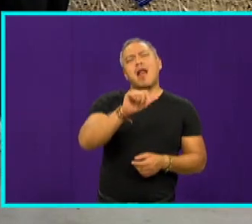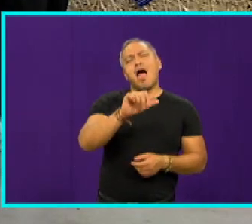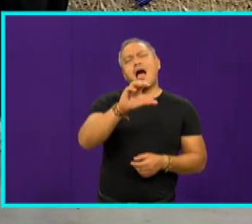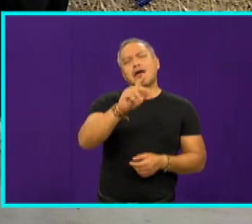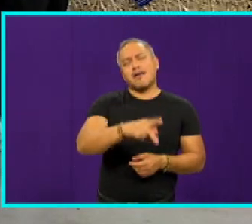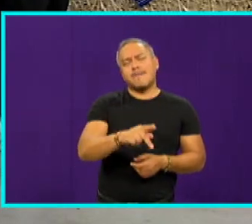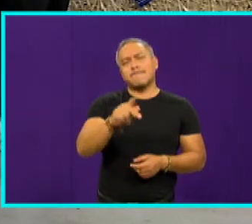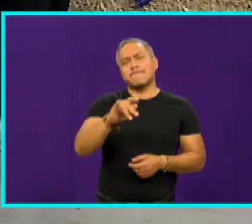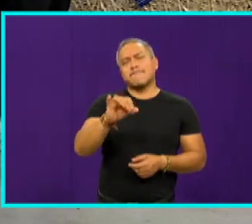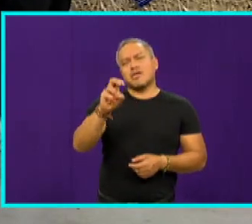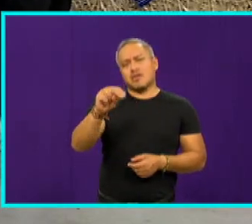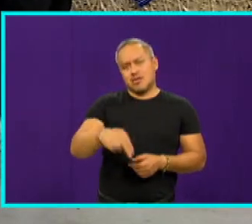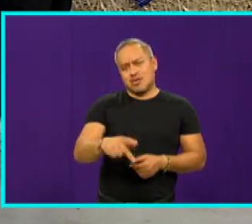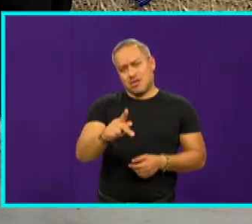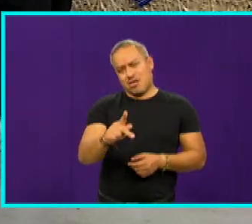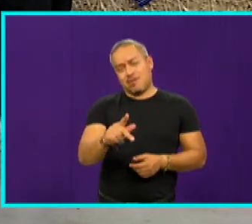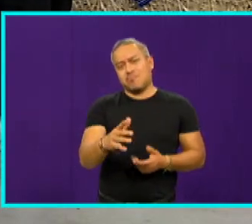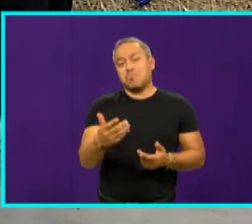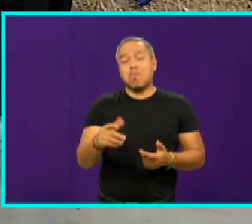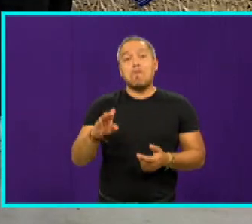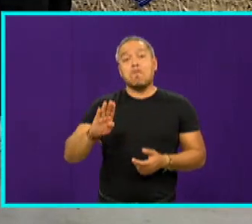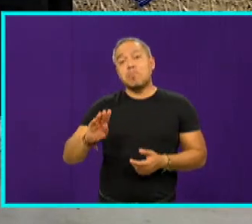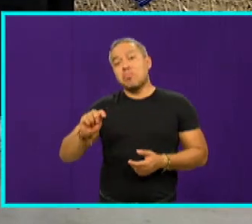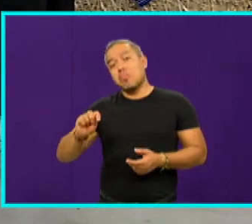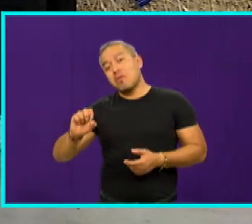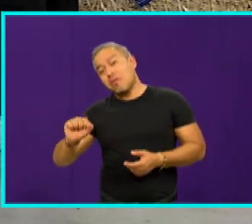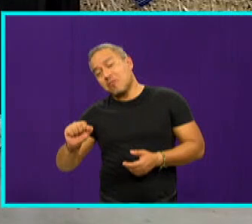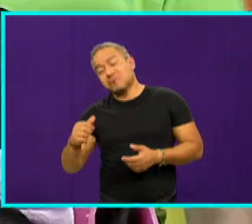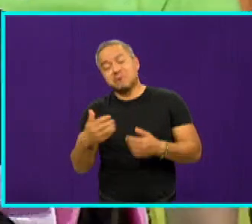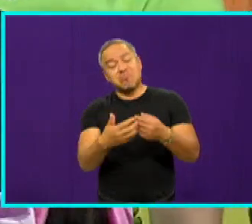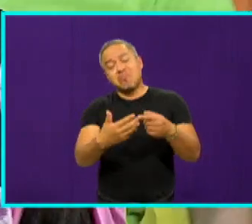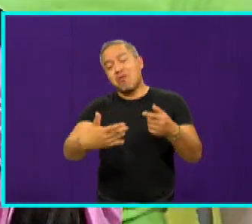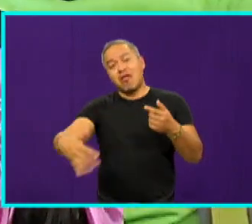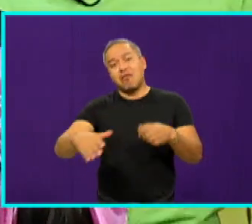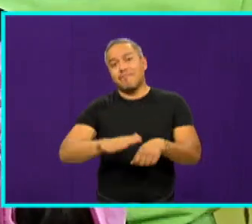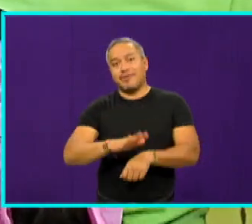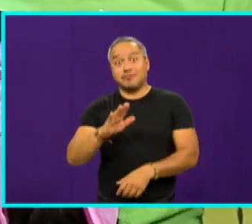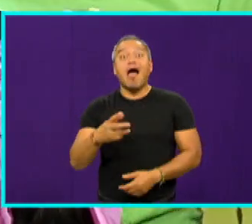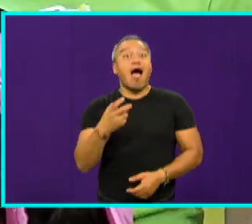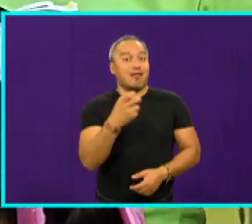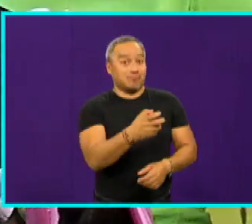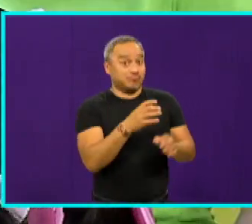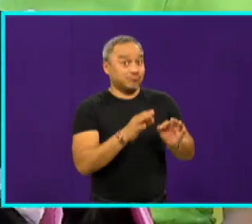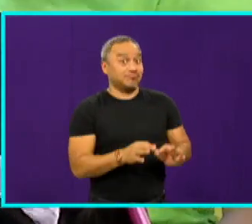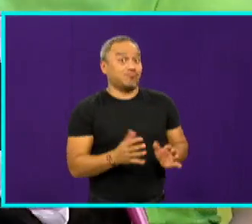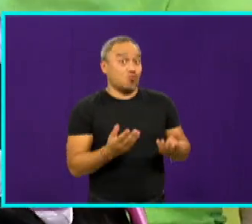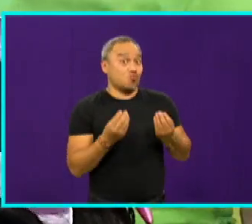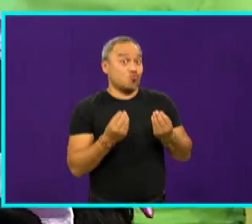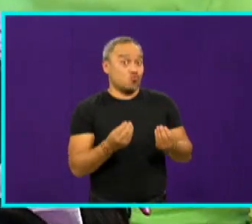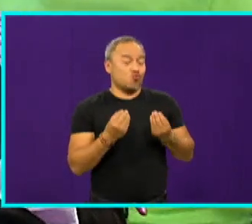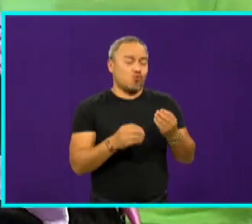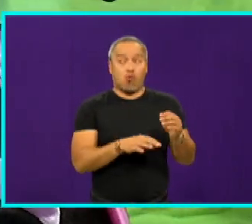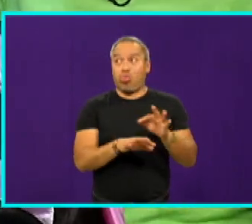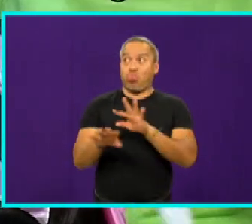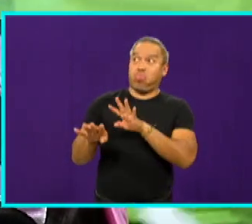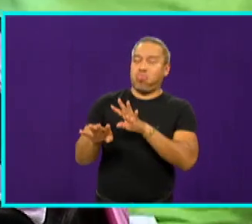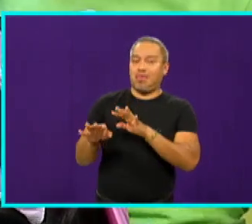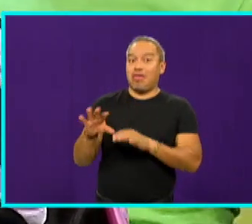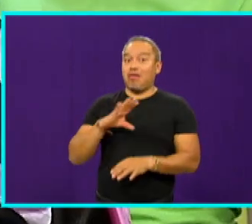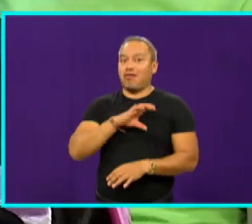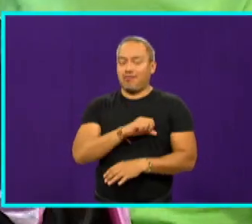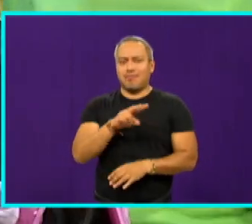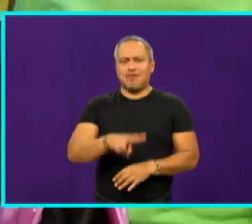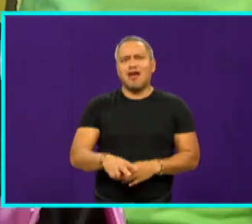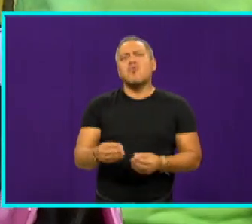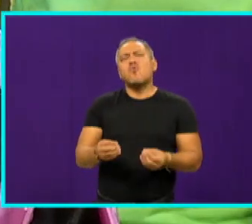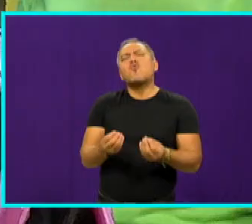eso está mucho en tendencia, les encanta, ¿verdad? Nos encanta, a mí también. Y bueno, subdirectora, también el poder conocer de qué edad a qué edad se